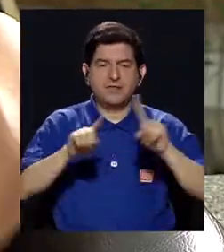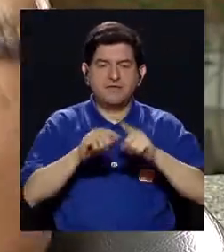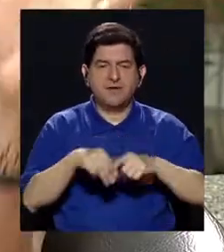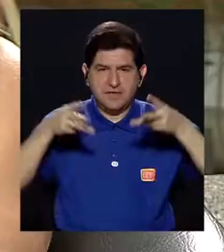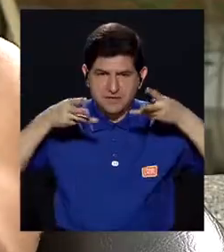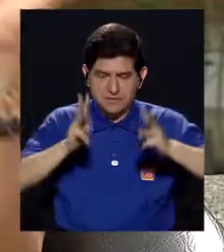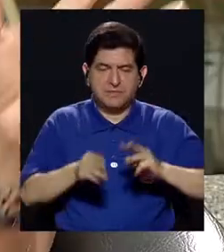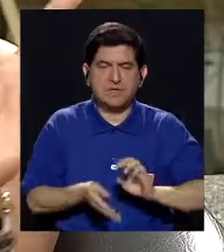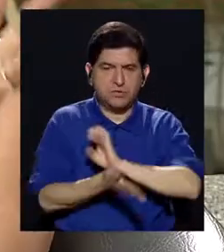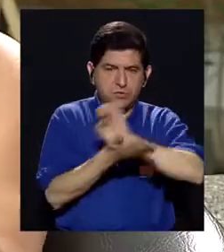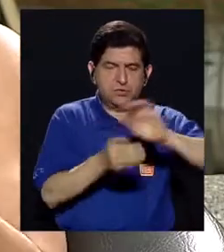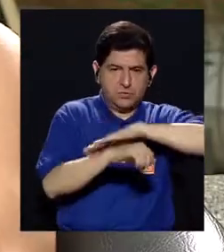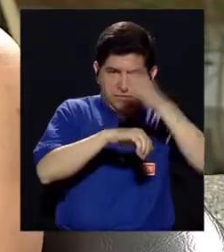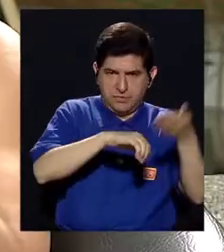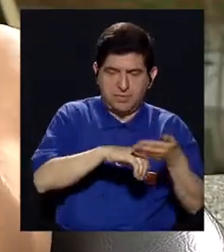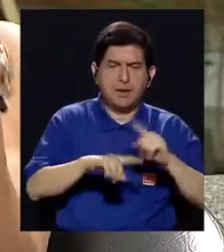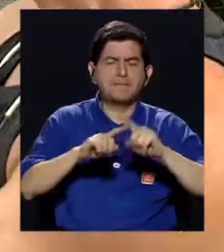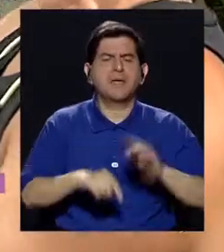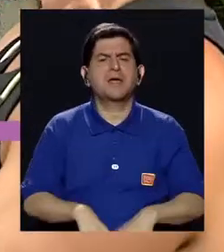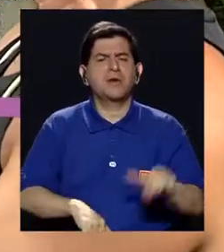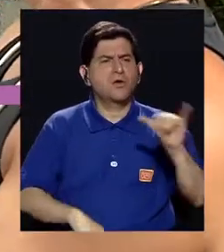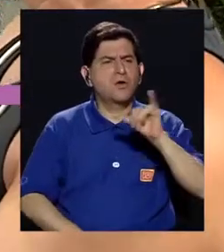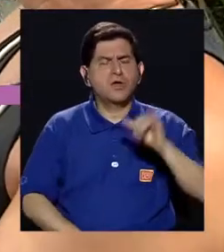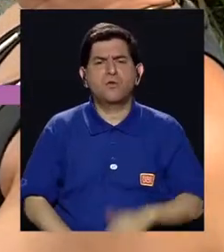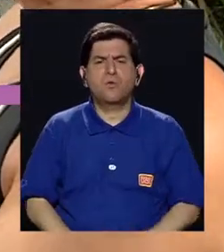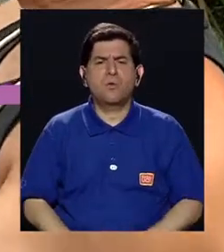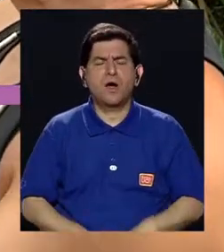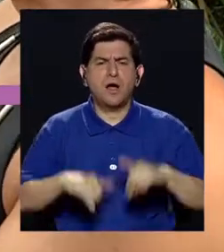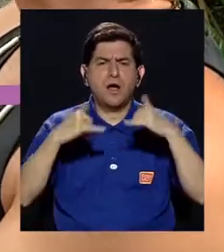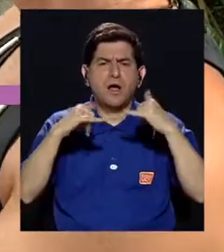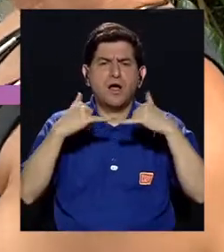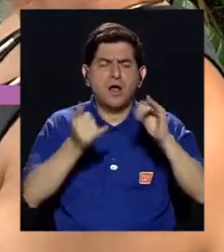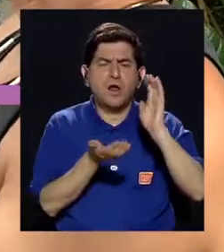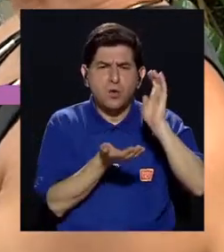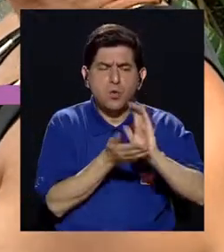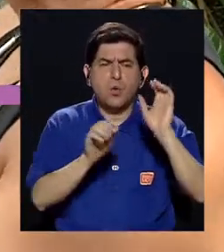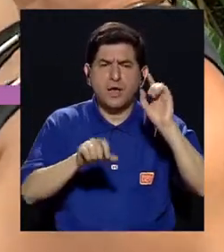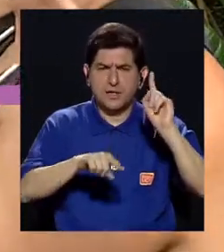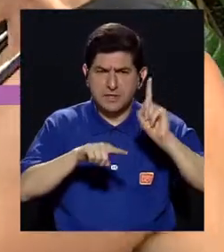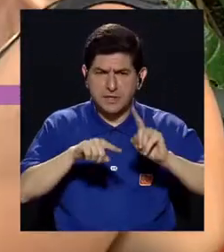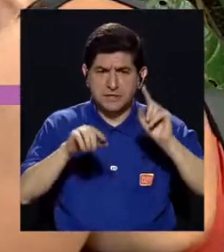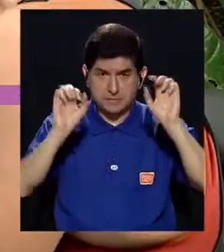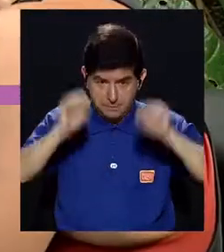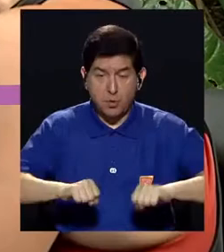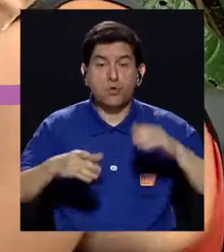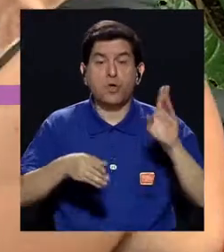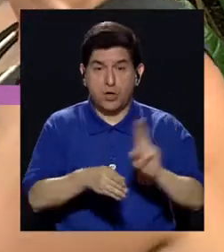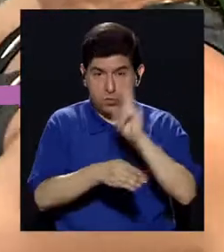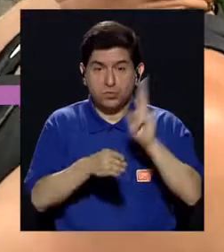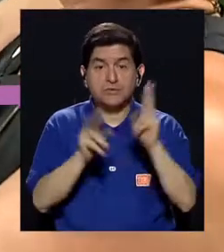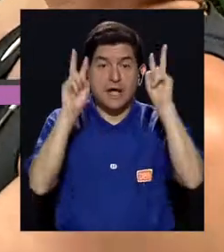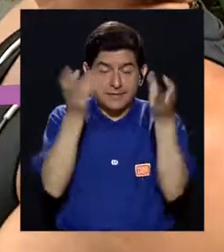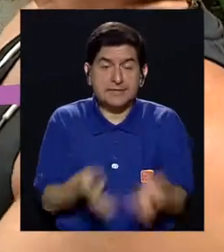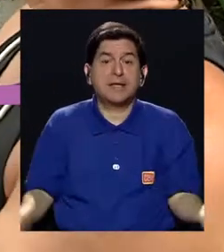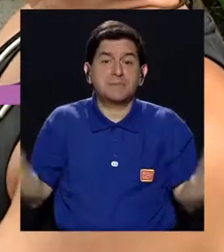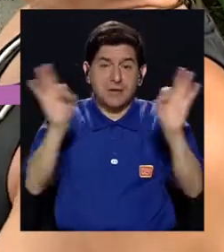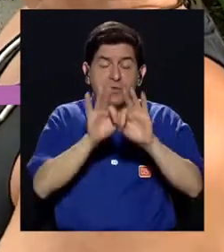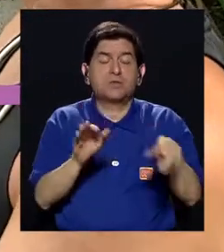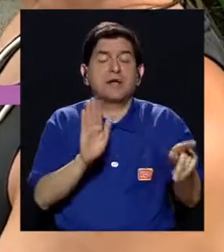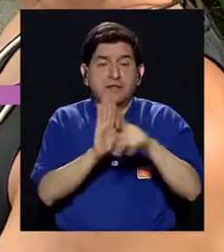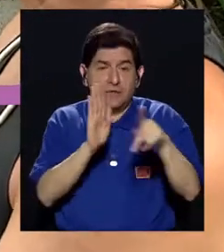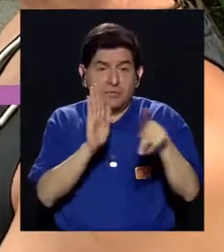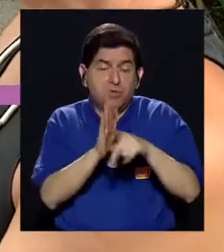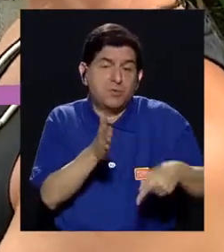sexual, que también es todo un tema, ¿verdad? Muy tabú. Y que hay mucha desinformación, o la higiene sexual, ¿verdad? Otros